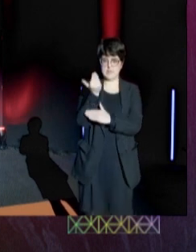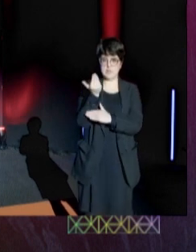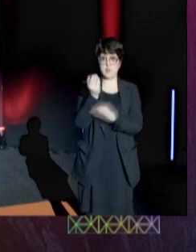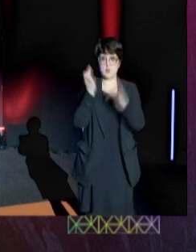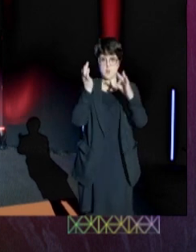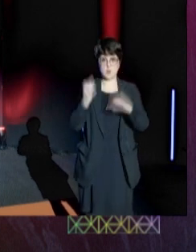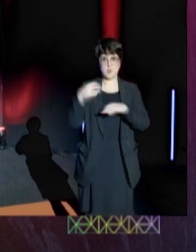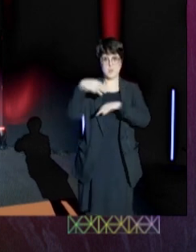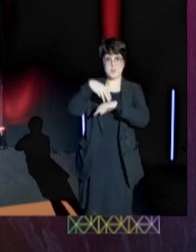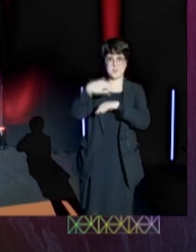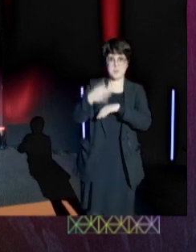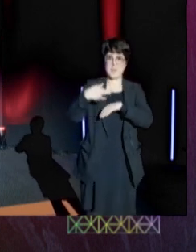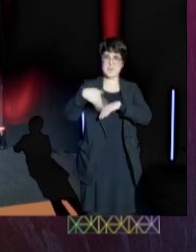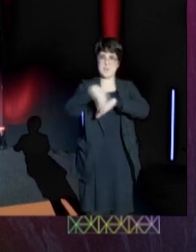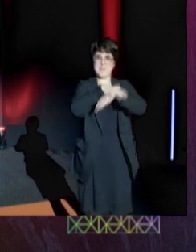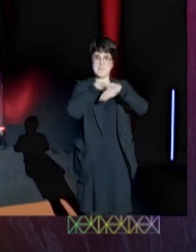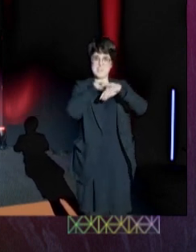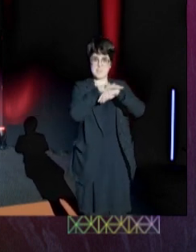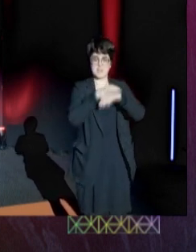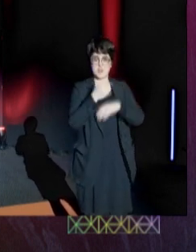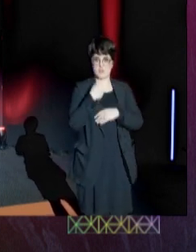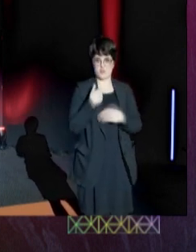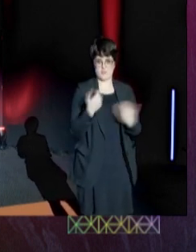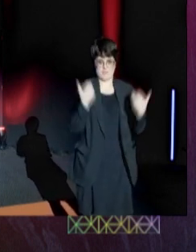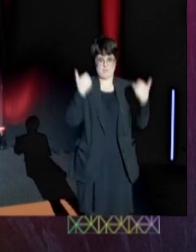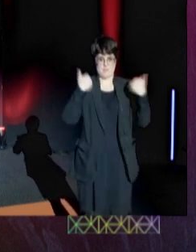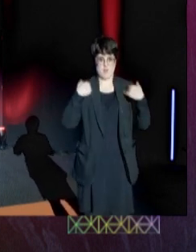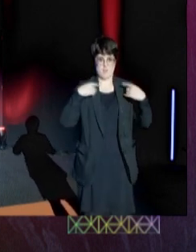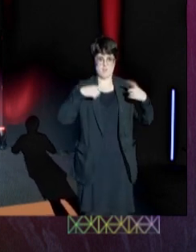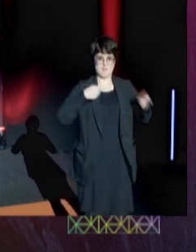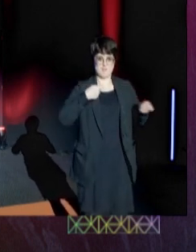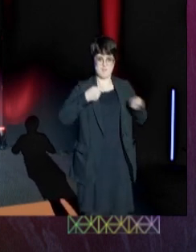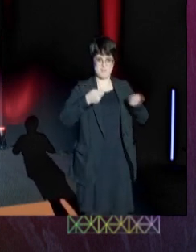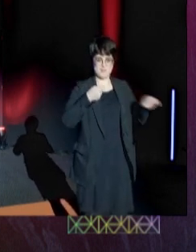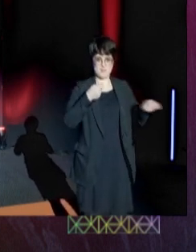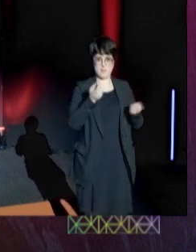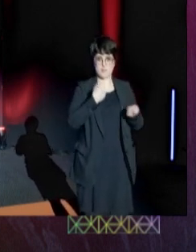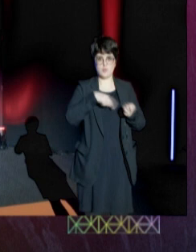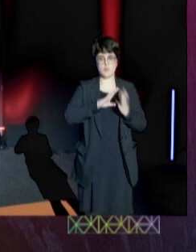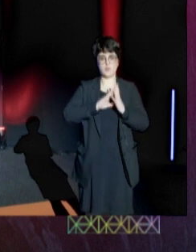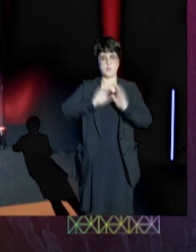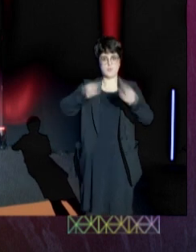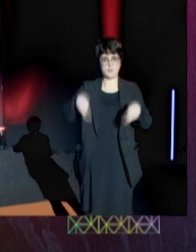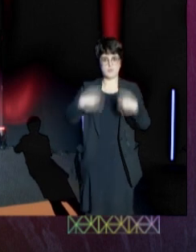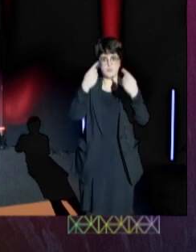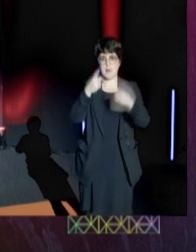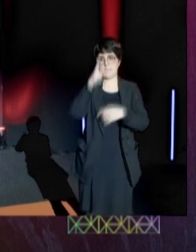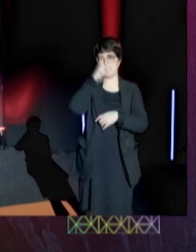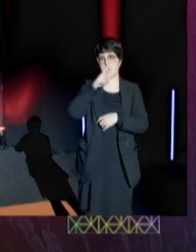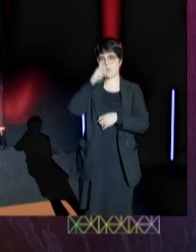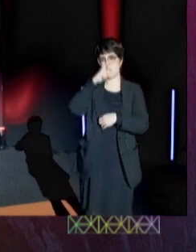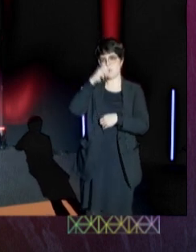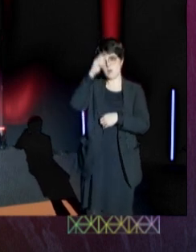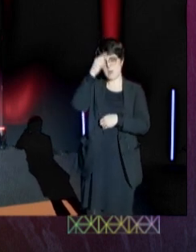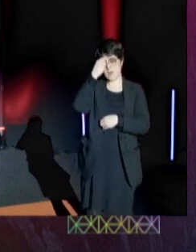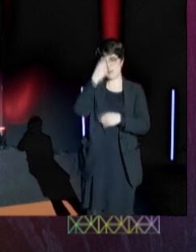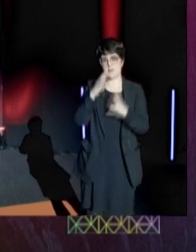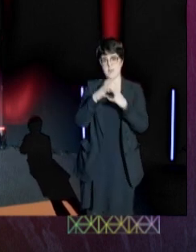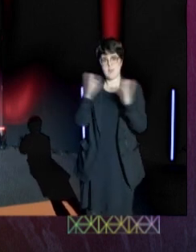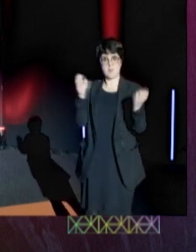Microsoft y el Ministerio que yo dirijo hemos firmado un memorando un memorando de